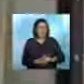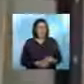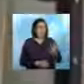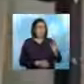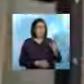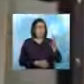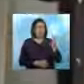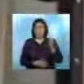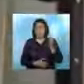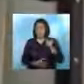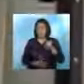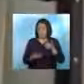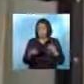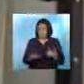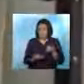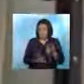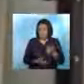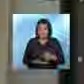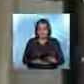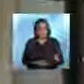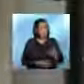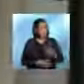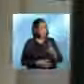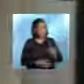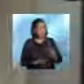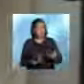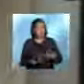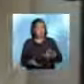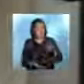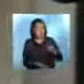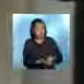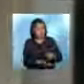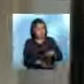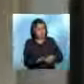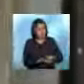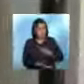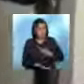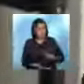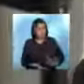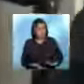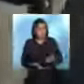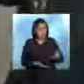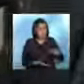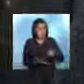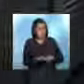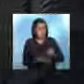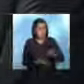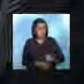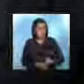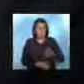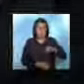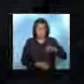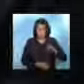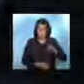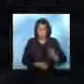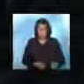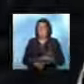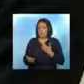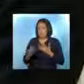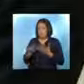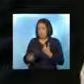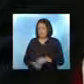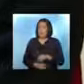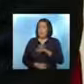modelos estarían hasta el momento incumpliendo con su pago de impuestos. Por eso nosotros vamos a conversar con el señor Eric